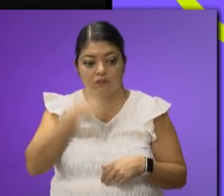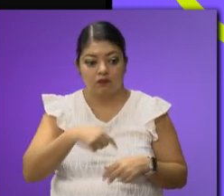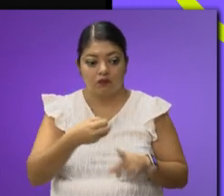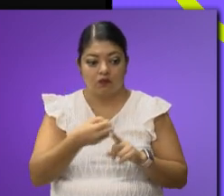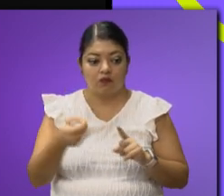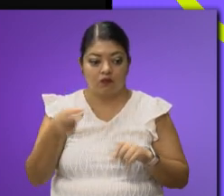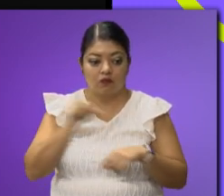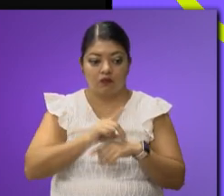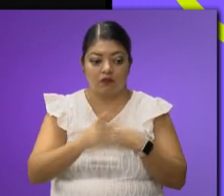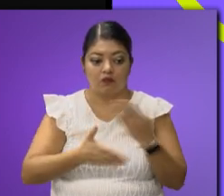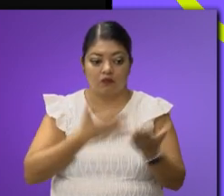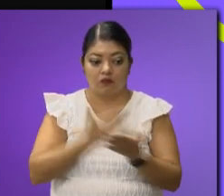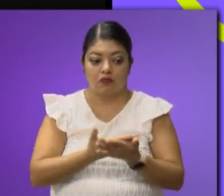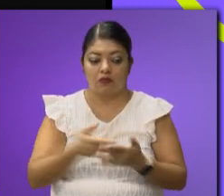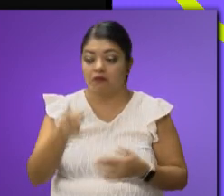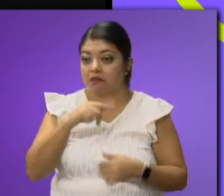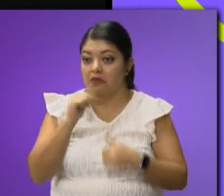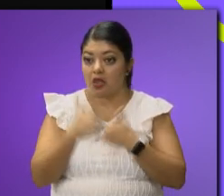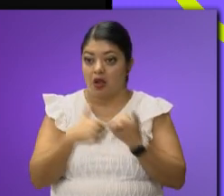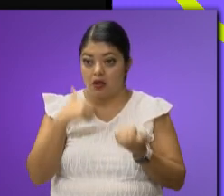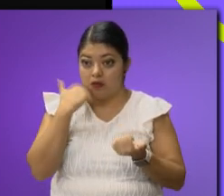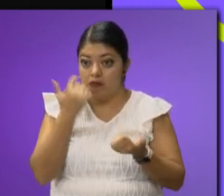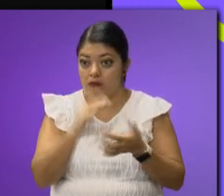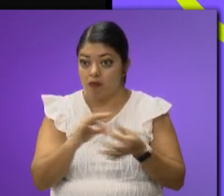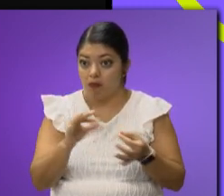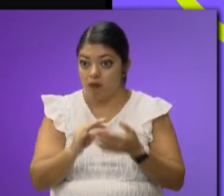día propuesto, por si alguien tuviera alguna observación.